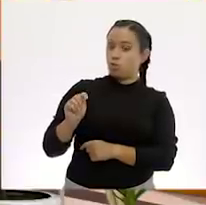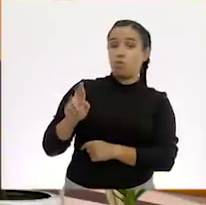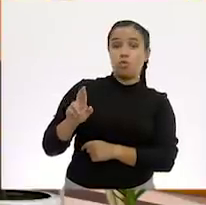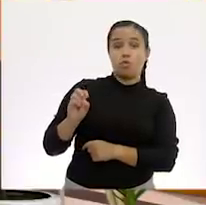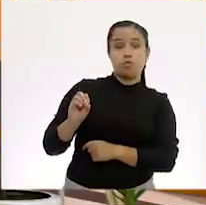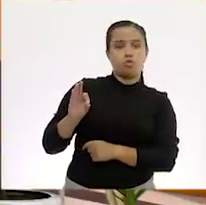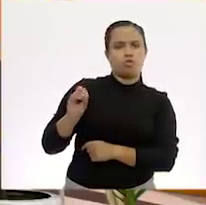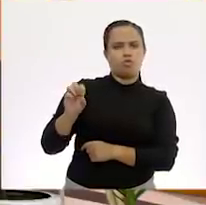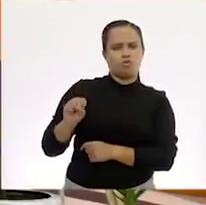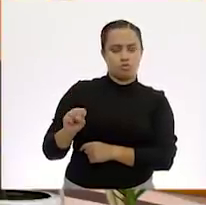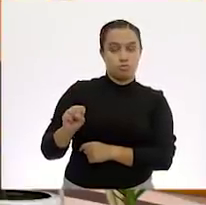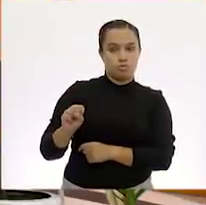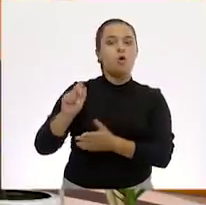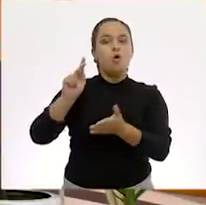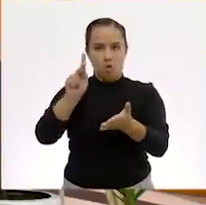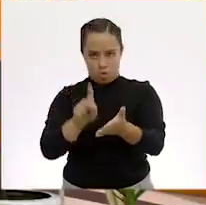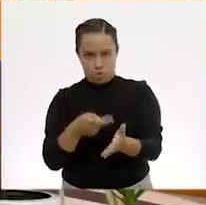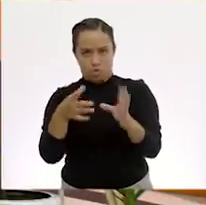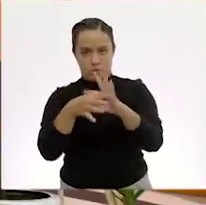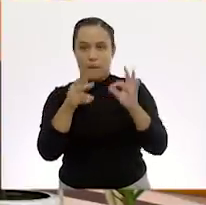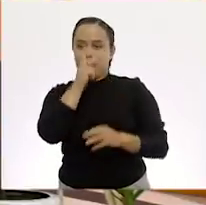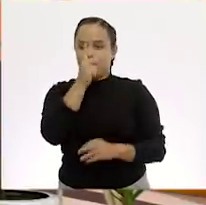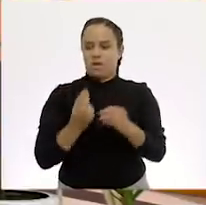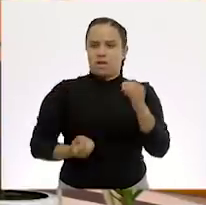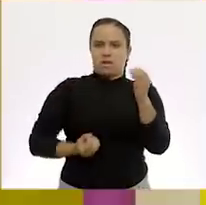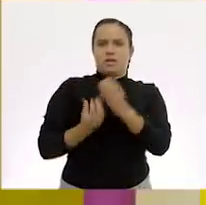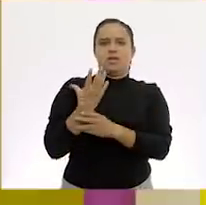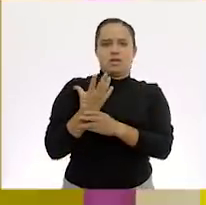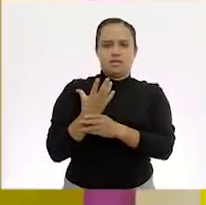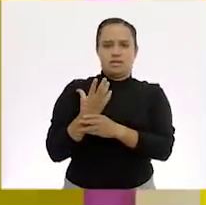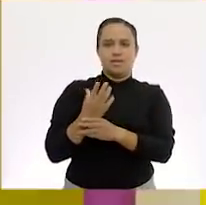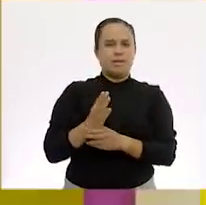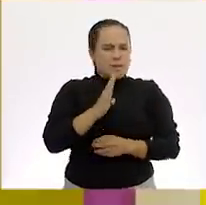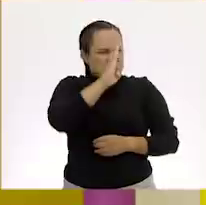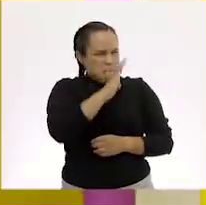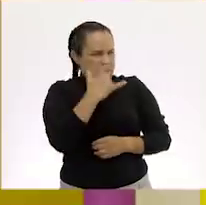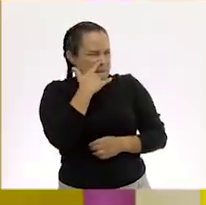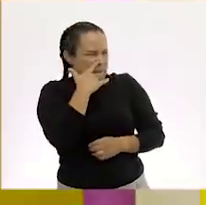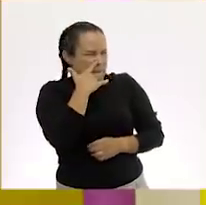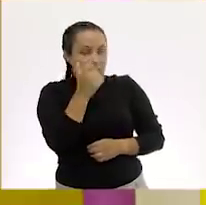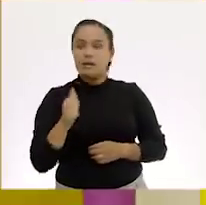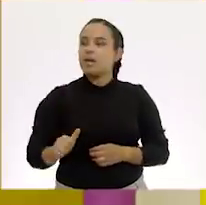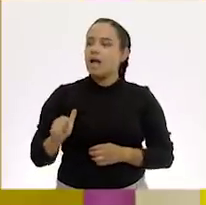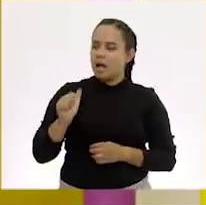autótrofos. Va de nuevo porque es una palabra nueva. Parece un trabalenguas.